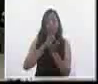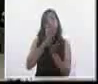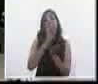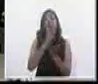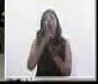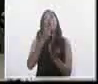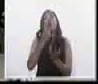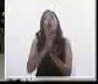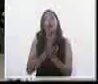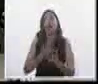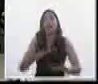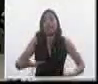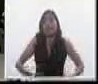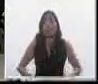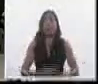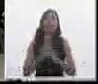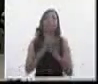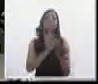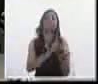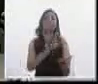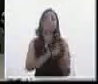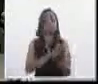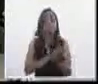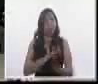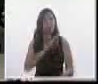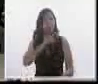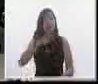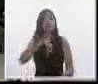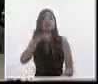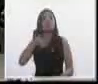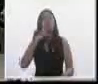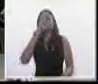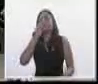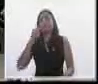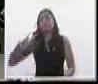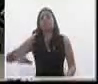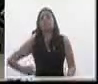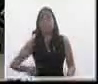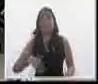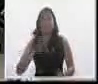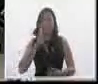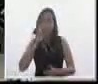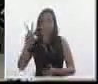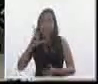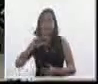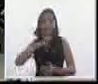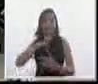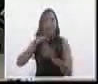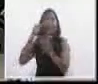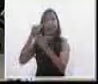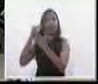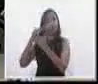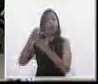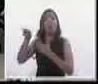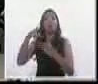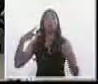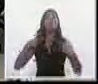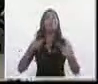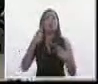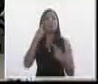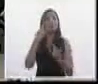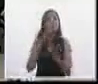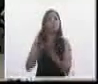nace con esta diferencia sino que la podemos adquirir en la en las estadísticas no la mayoría de las personas con alguna